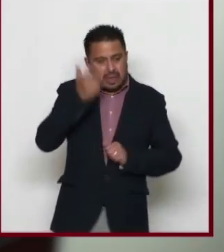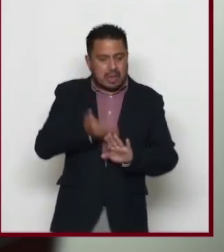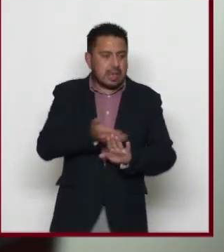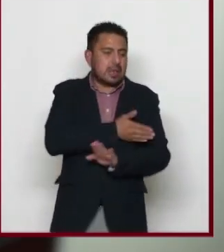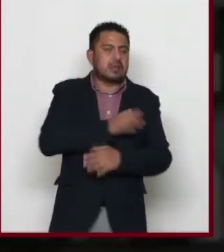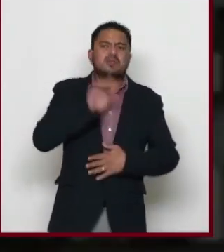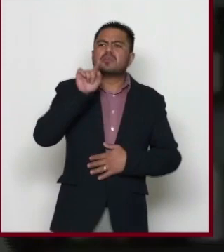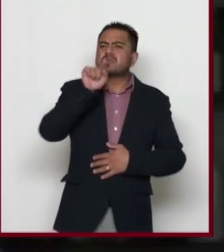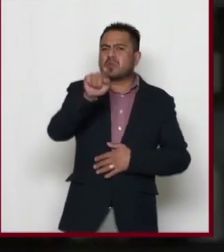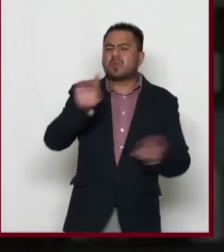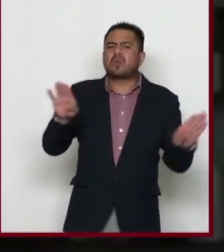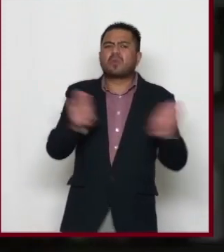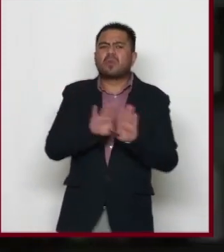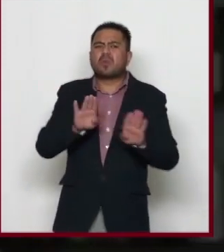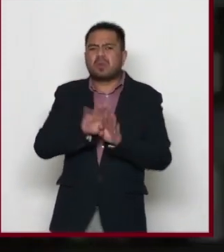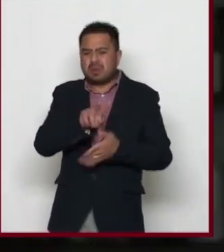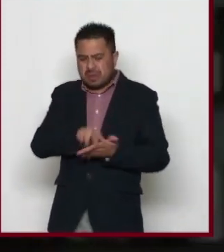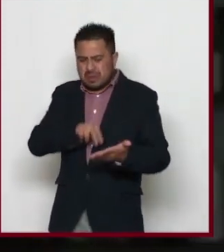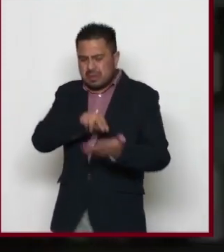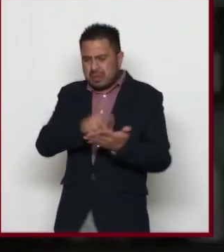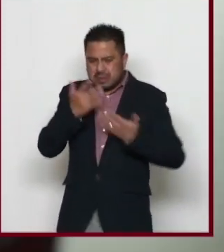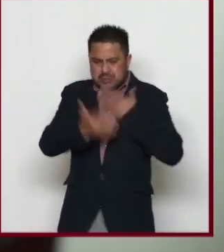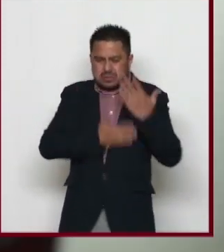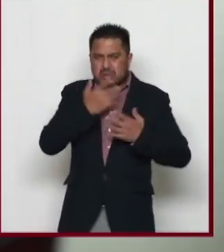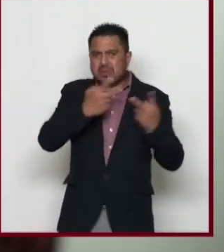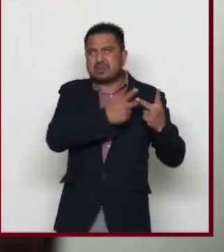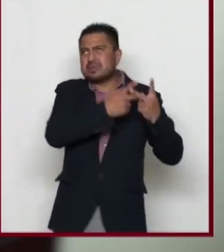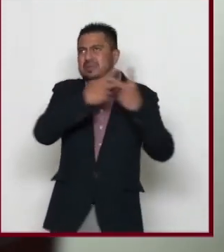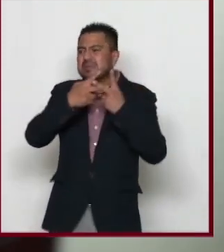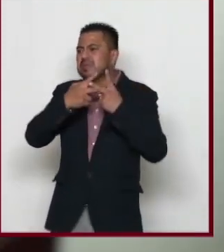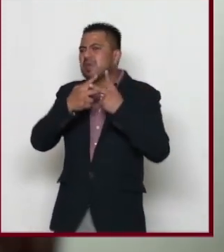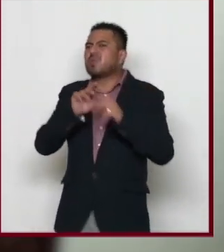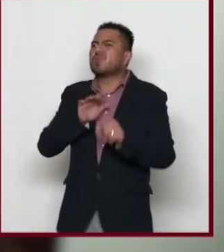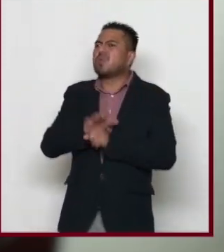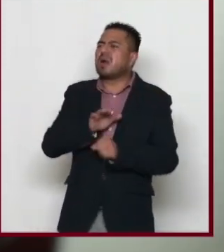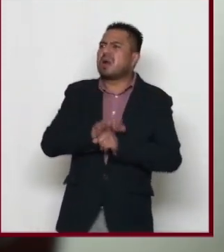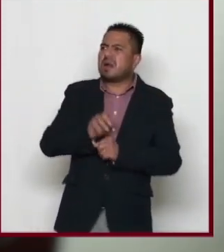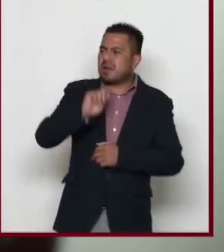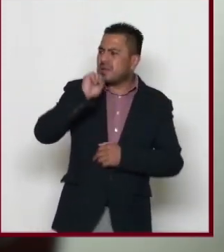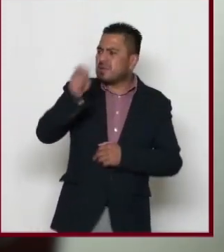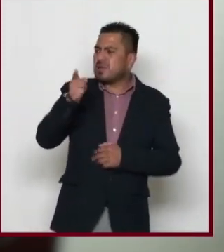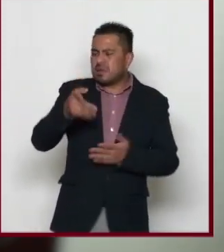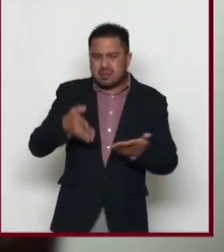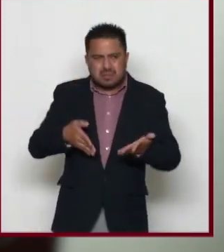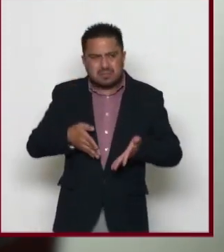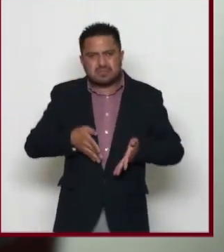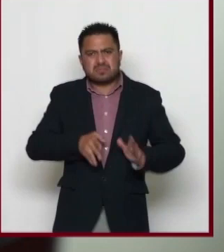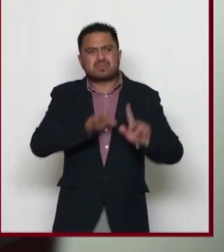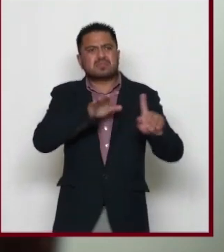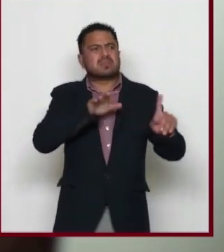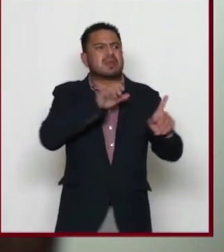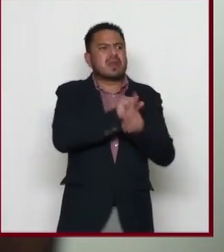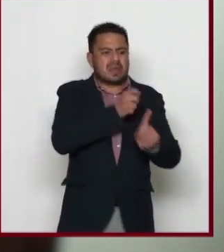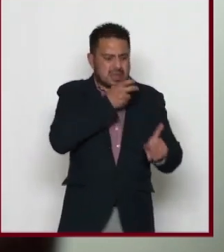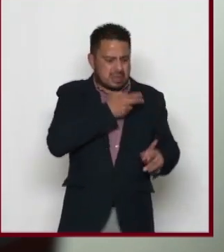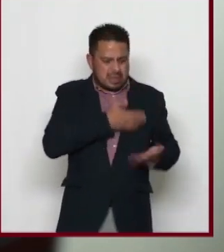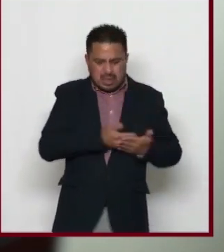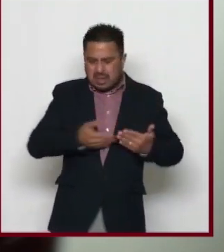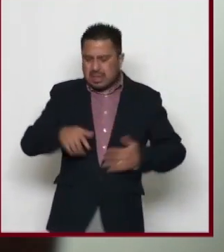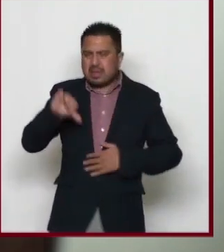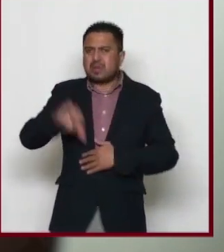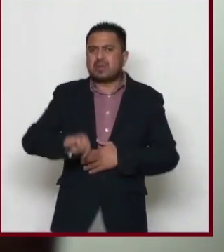refina y avanza con el conocimiento previo. ¿Tú cómo llegaste a estudiar astronomía? Es decir, ¿cuál fue